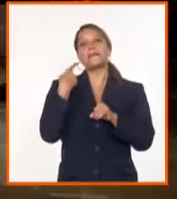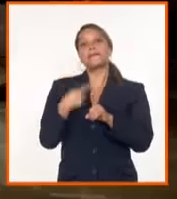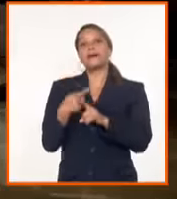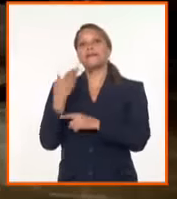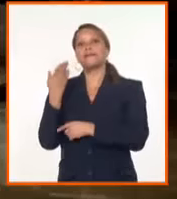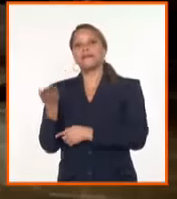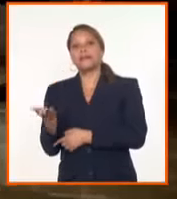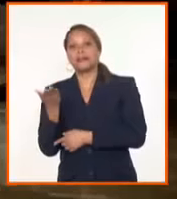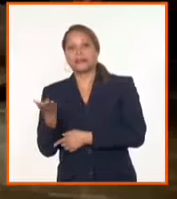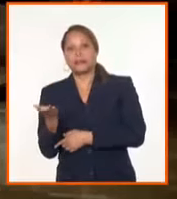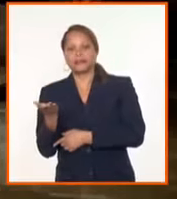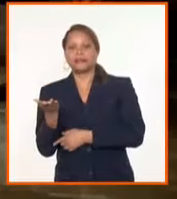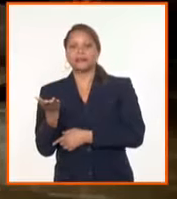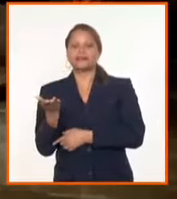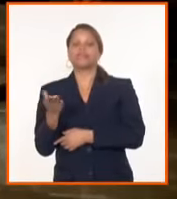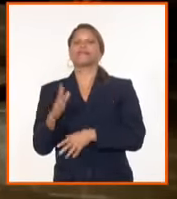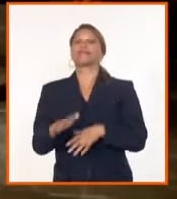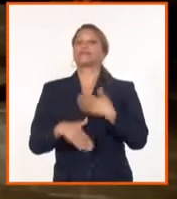por todos estos problemas.